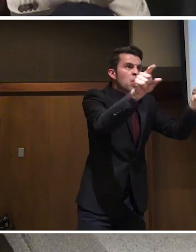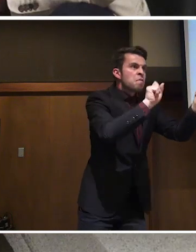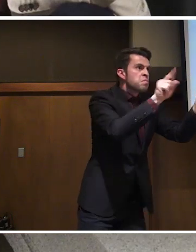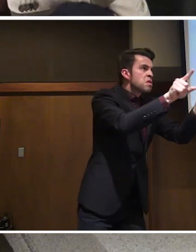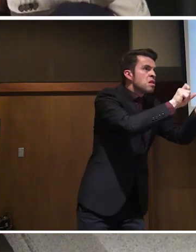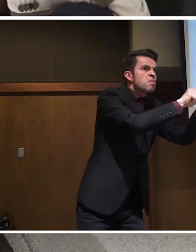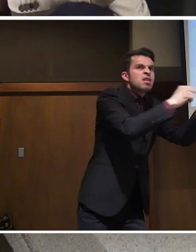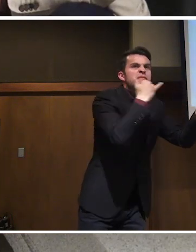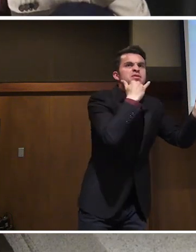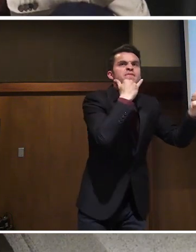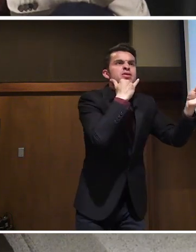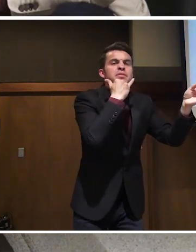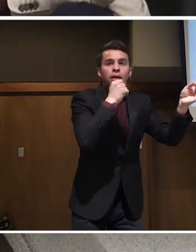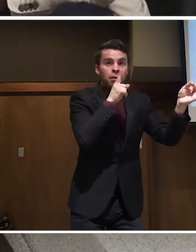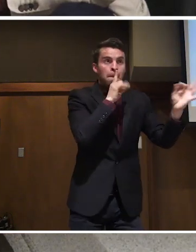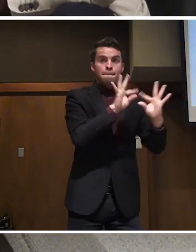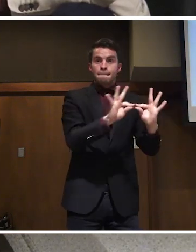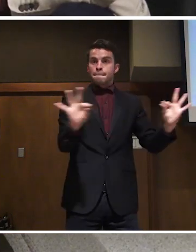al mensajero. Y